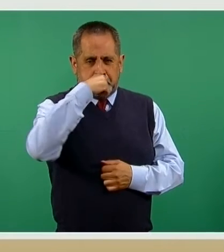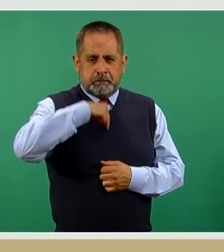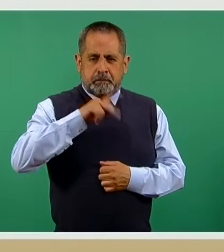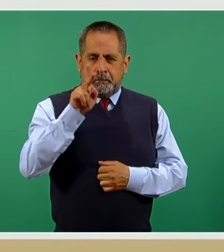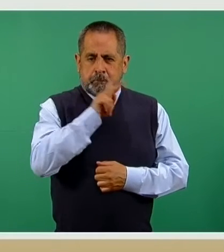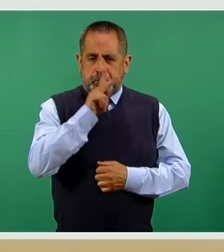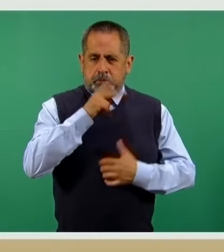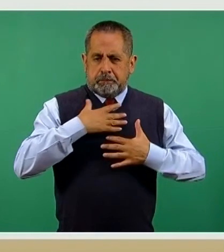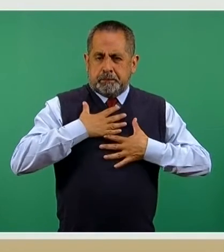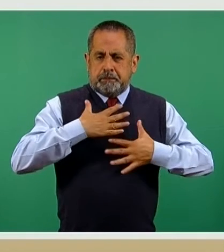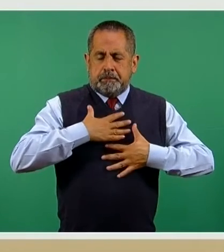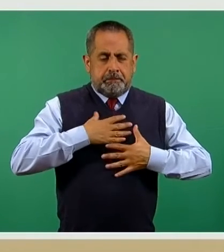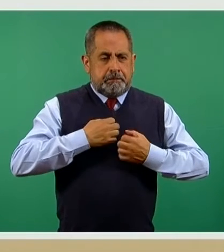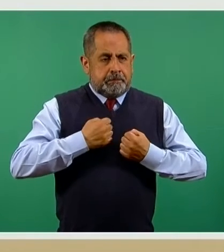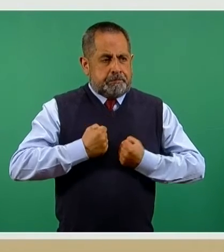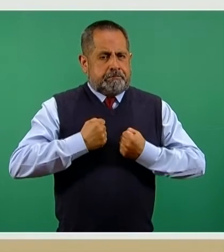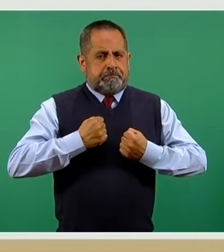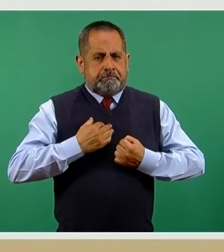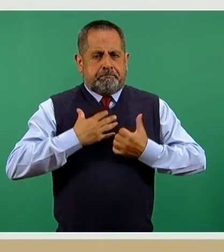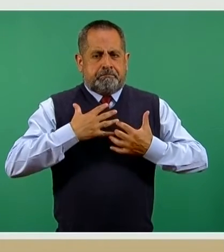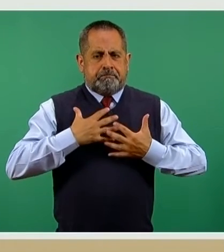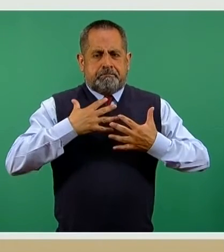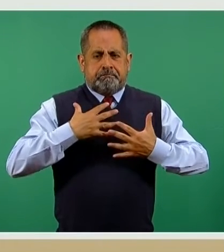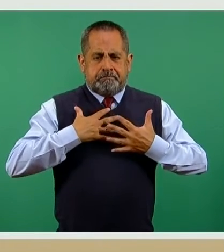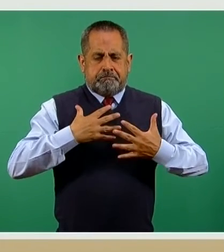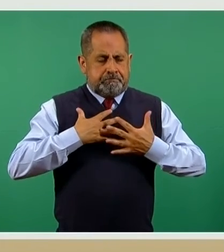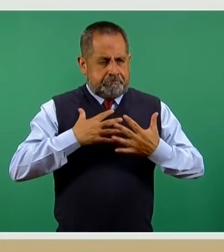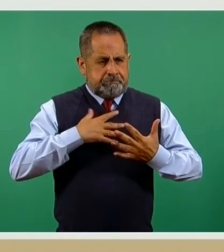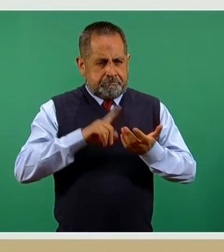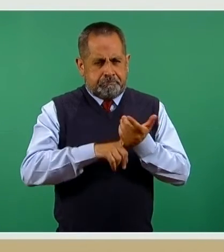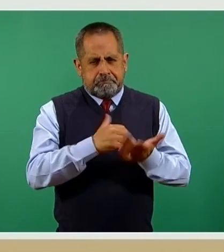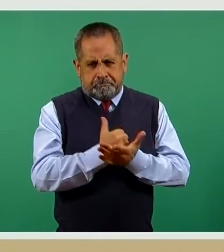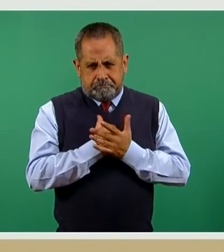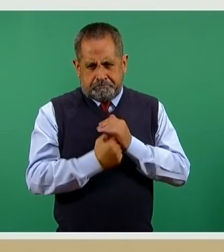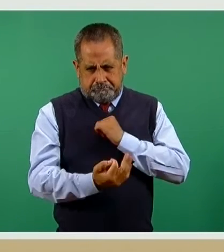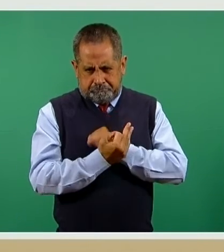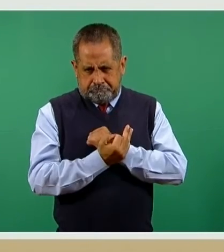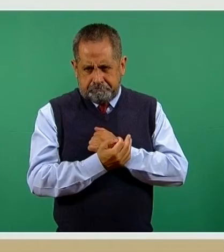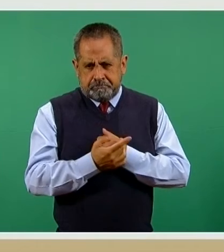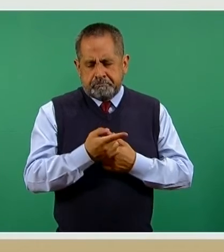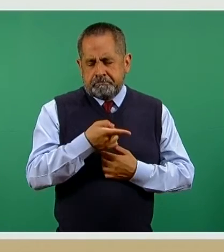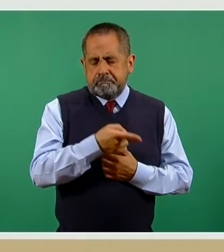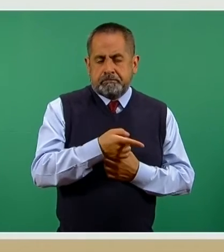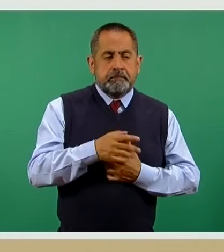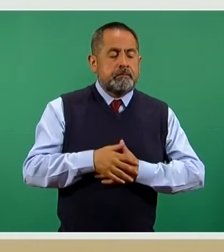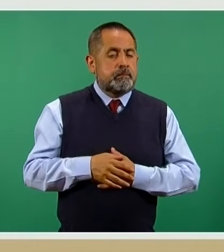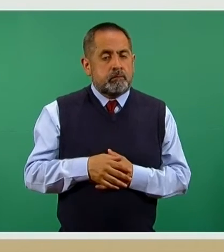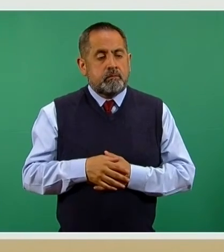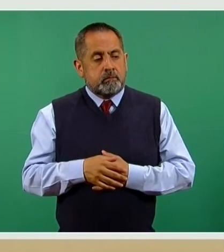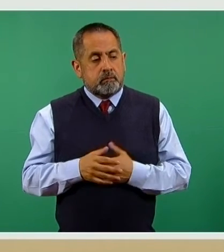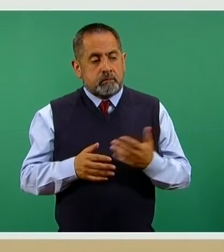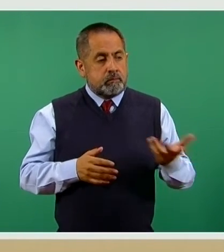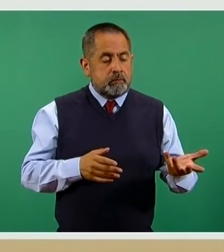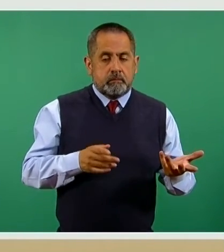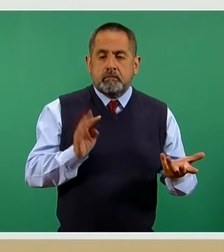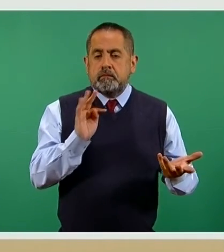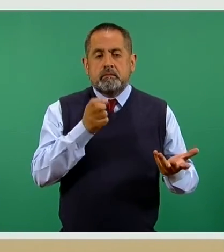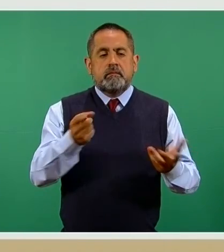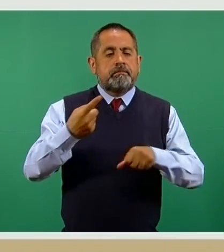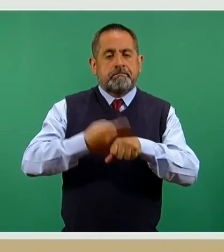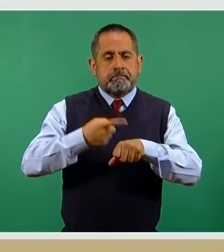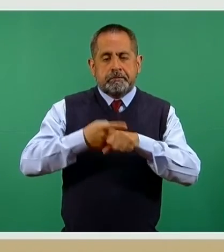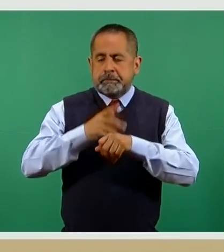400 ocupadas que representa el 29% nacional en el caso de las camas que cuentan con ventilador respiratorio de las 11 mil